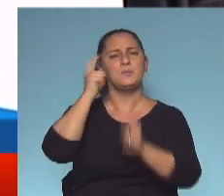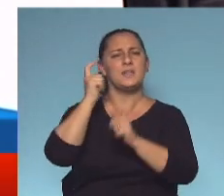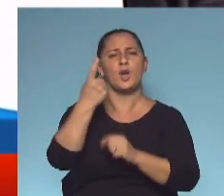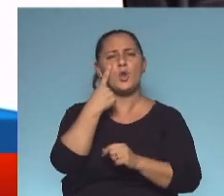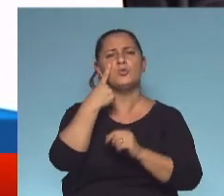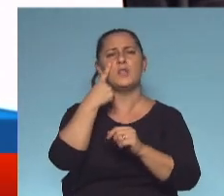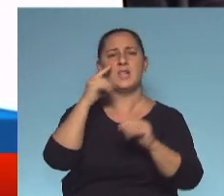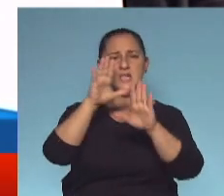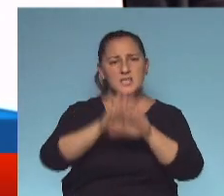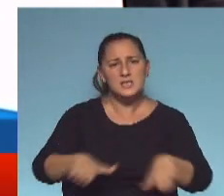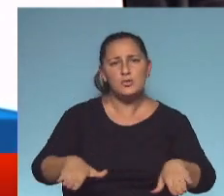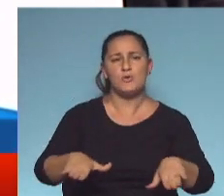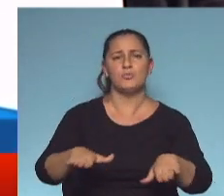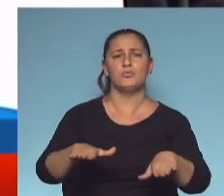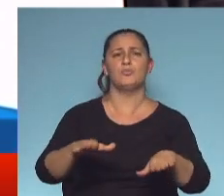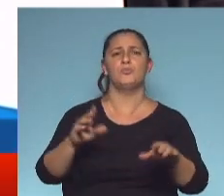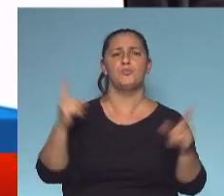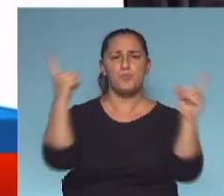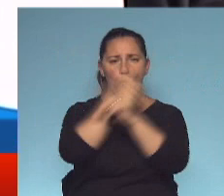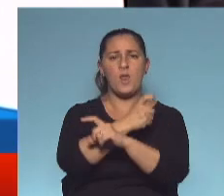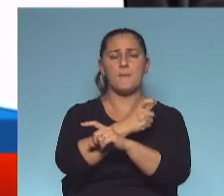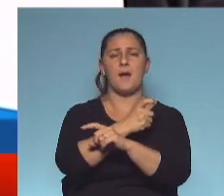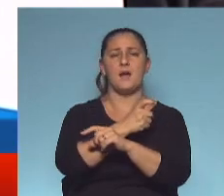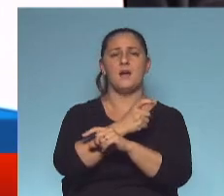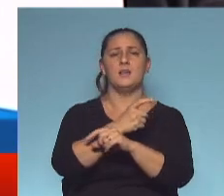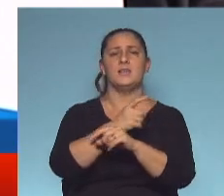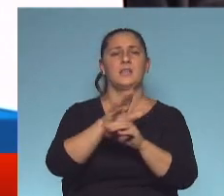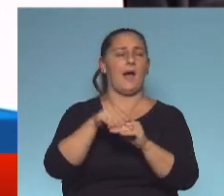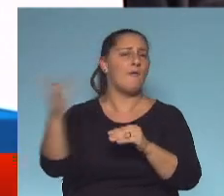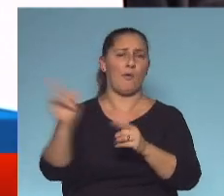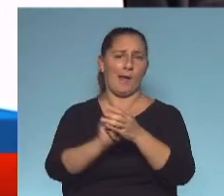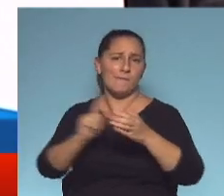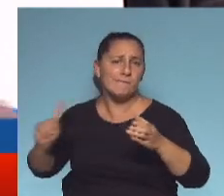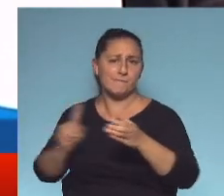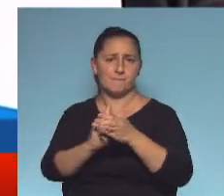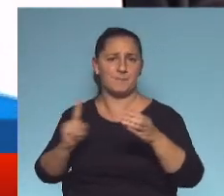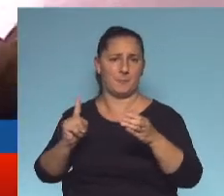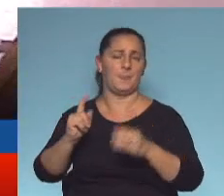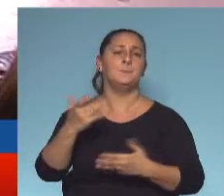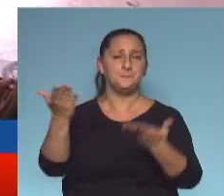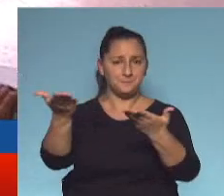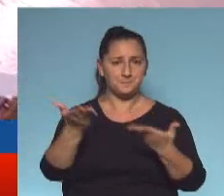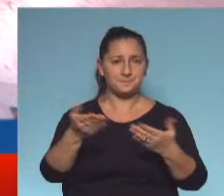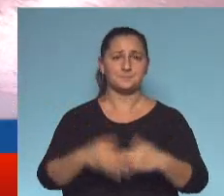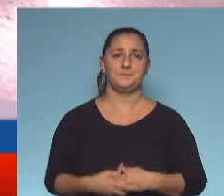de los niños y del problema de aquellos que están afuera de todo. Gringo.